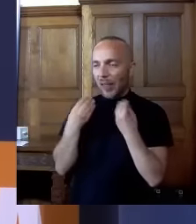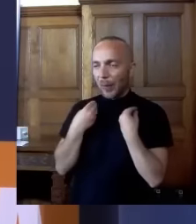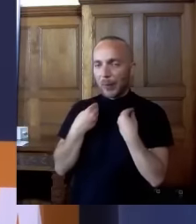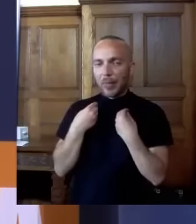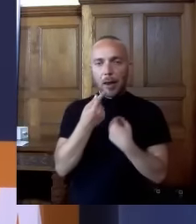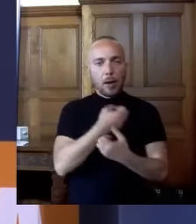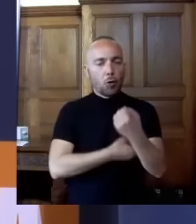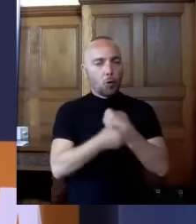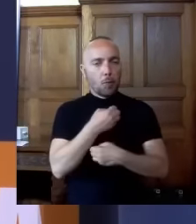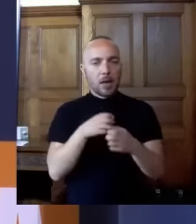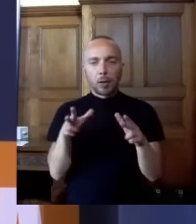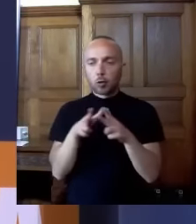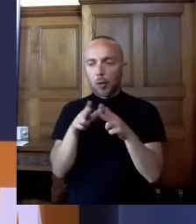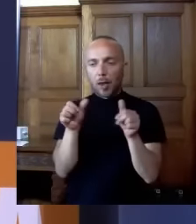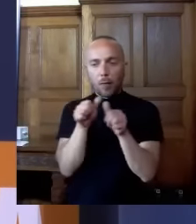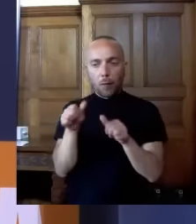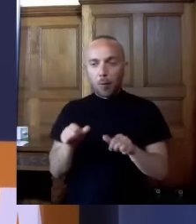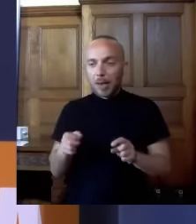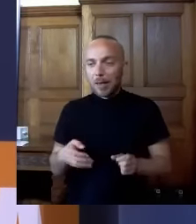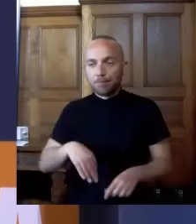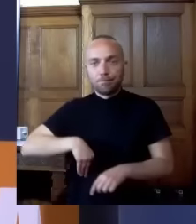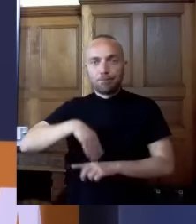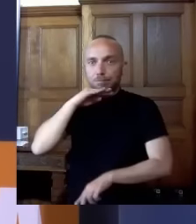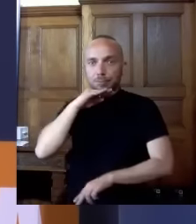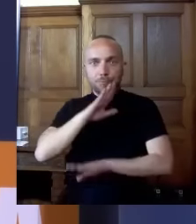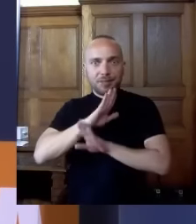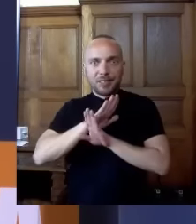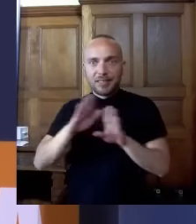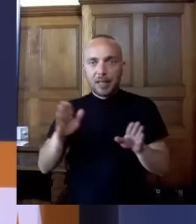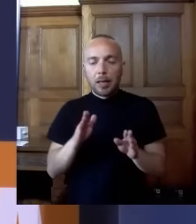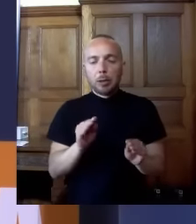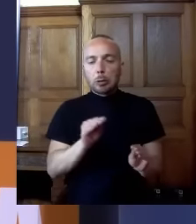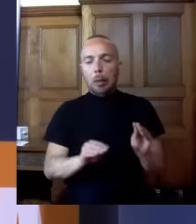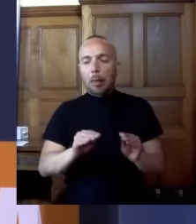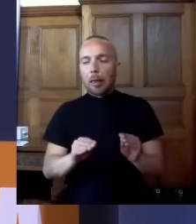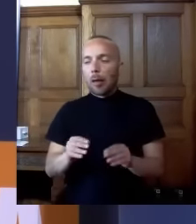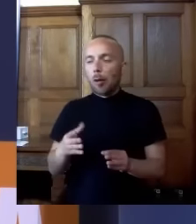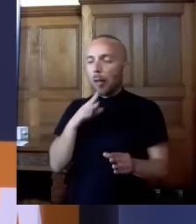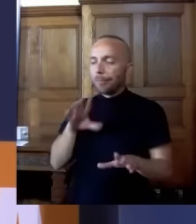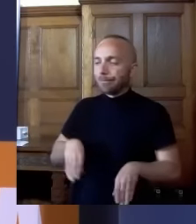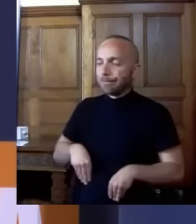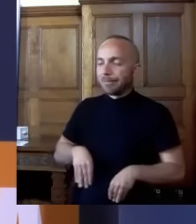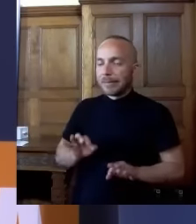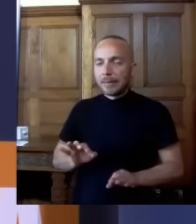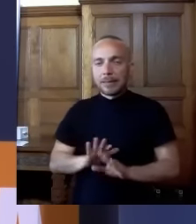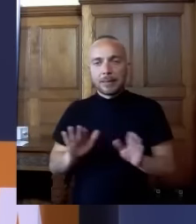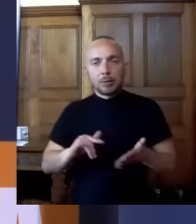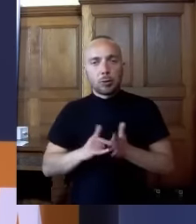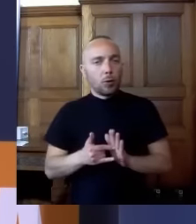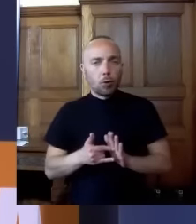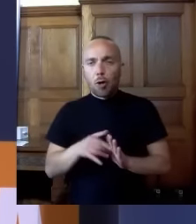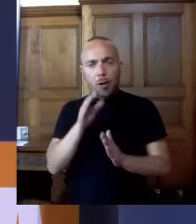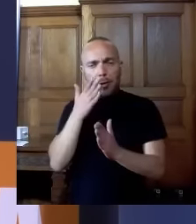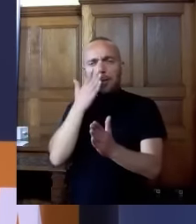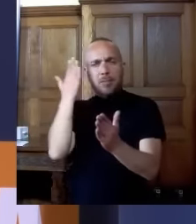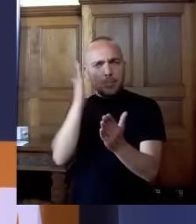sociedad ya no da para más y que no se arregla con parches ni con conformismo que es el momento de dar la cara que es el momento de dar un